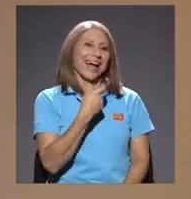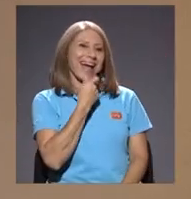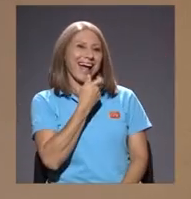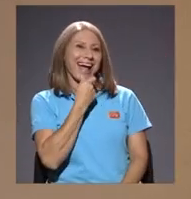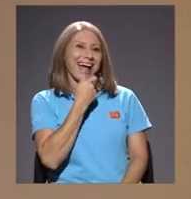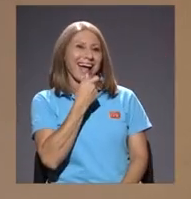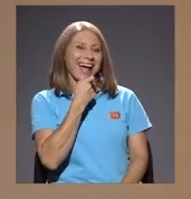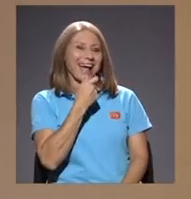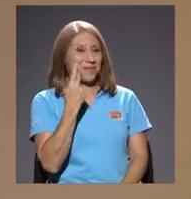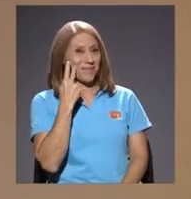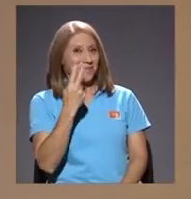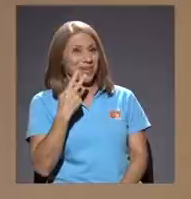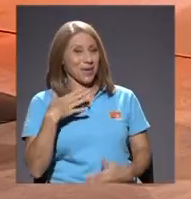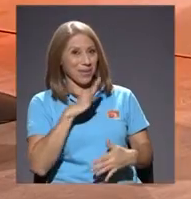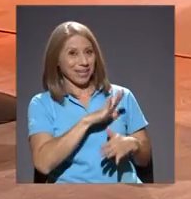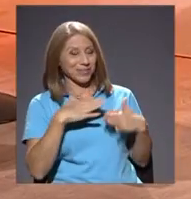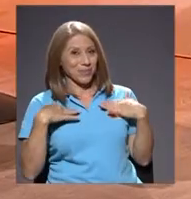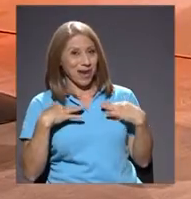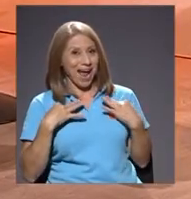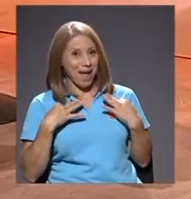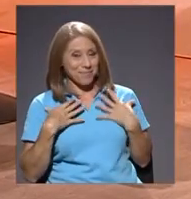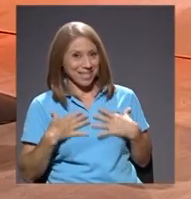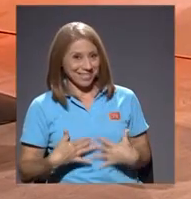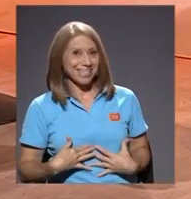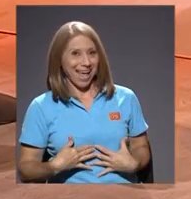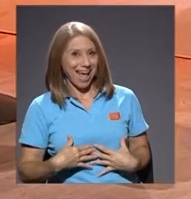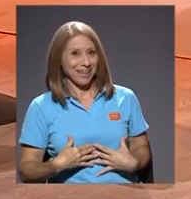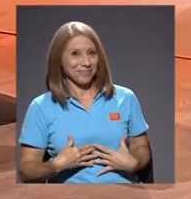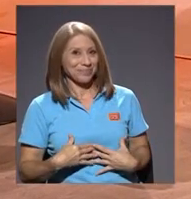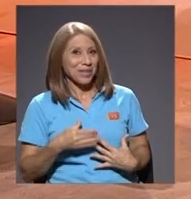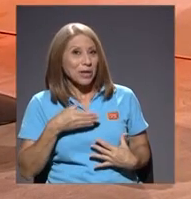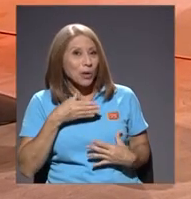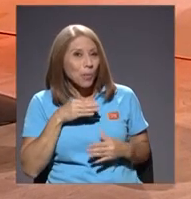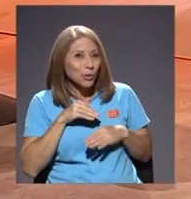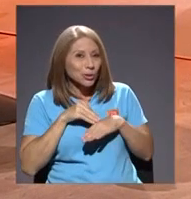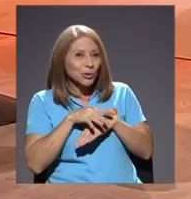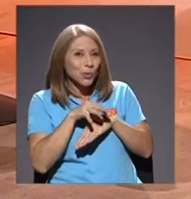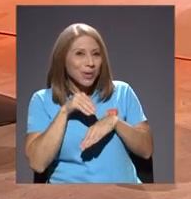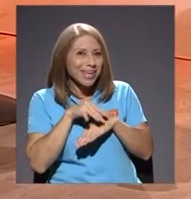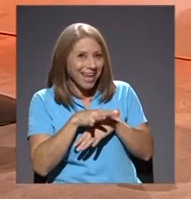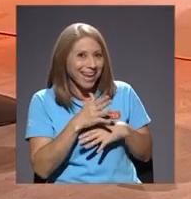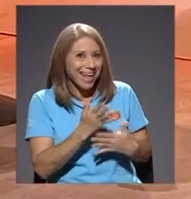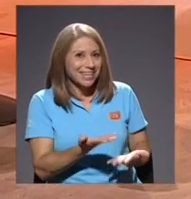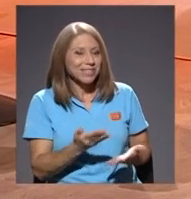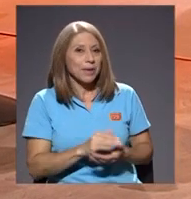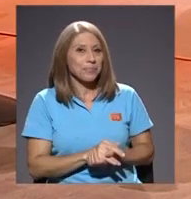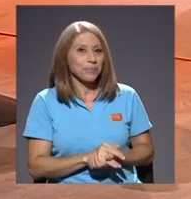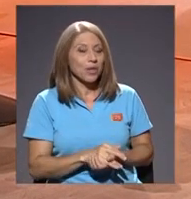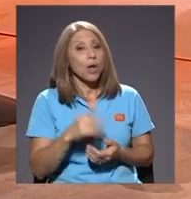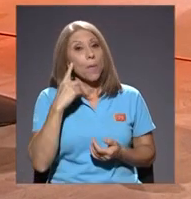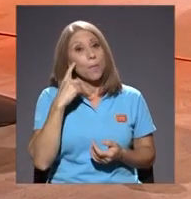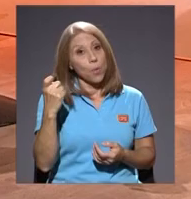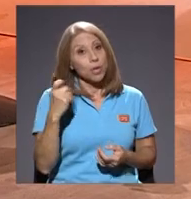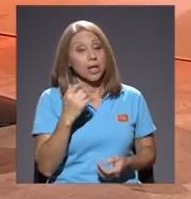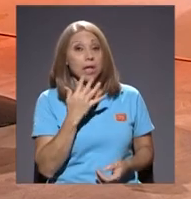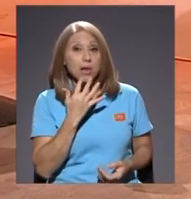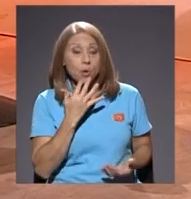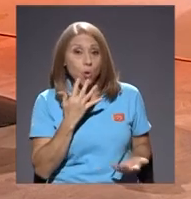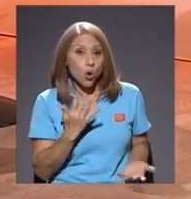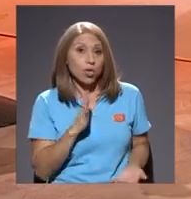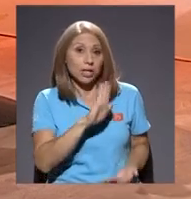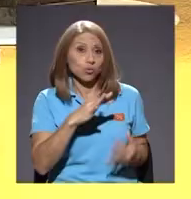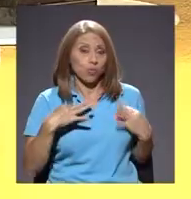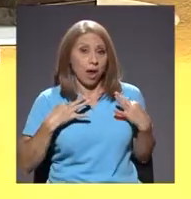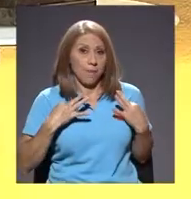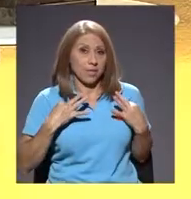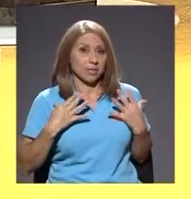suya que sugiere esa porque porque de alguna manera el color de su